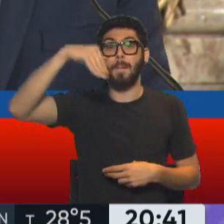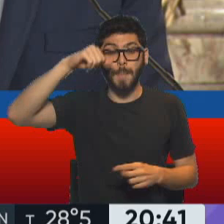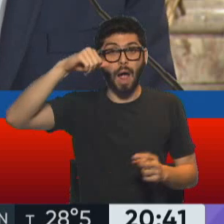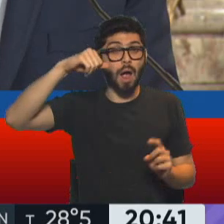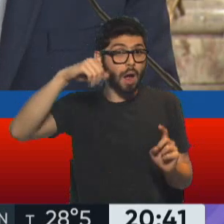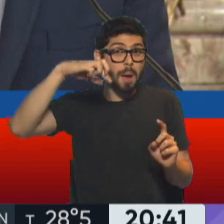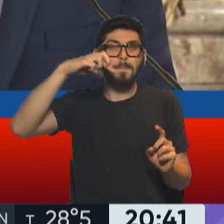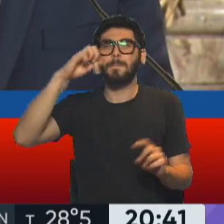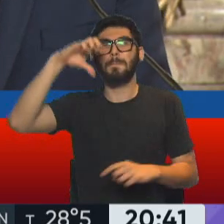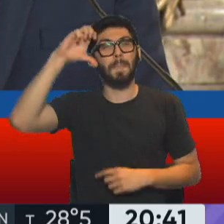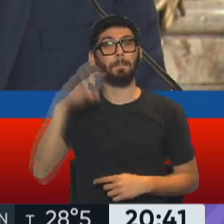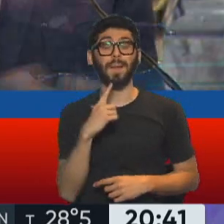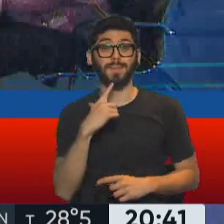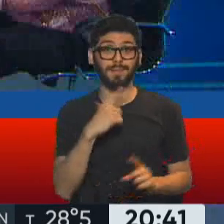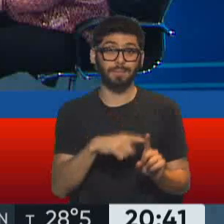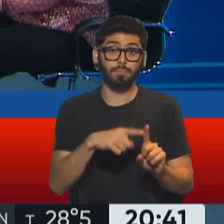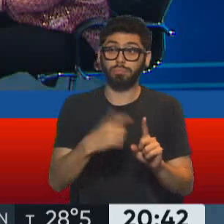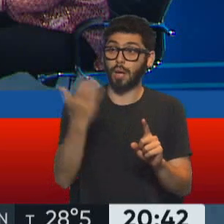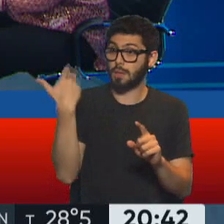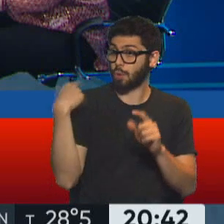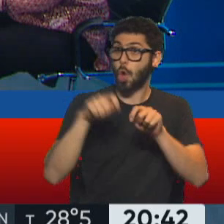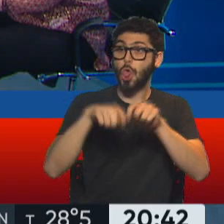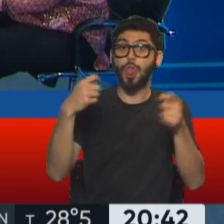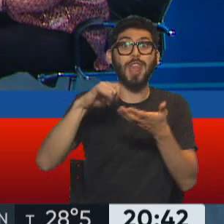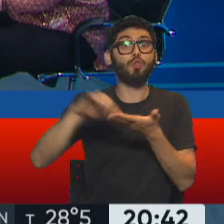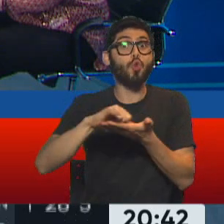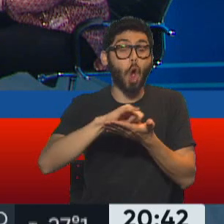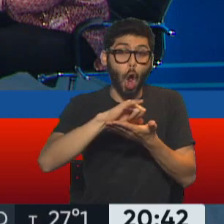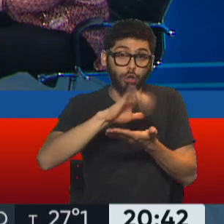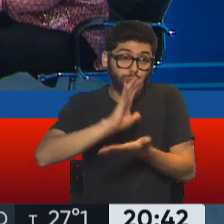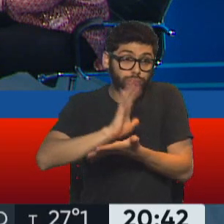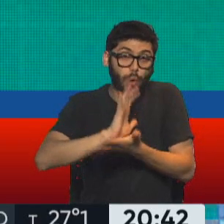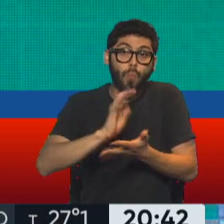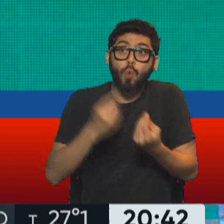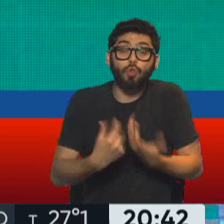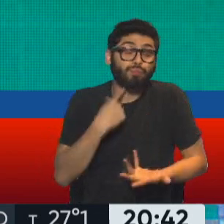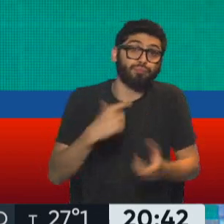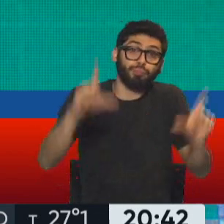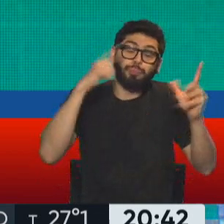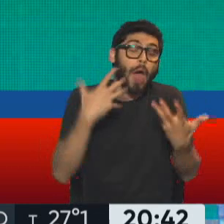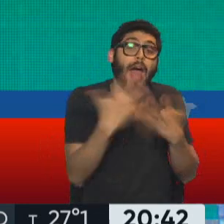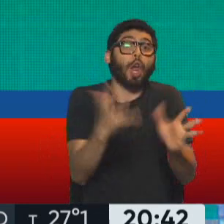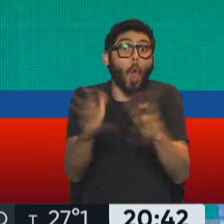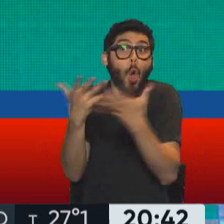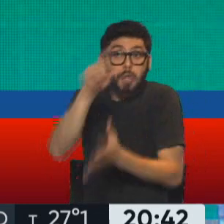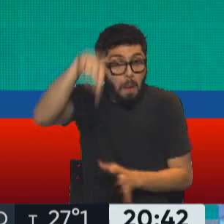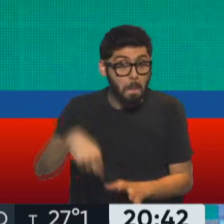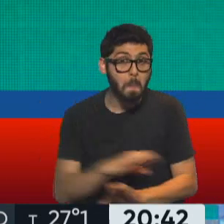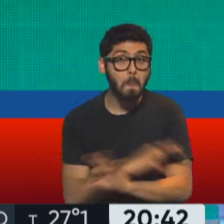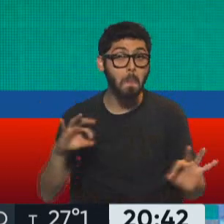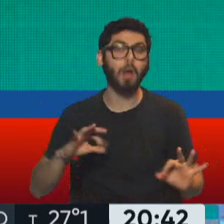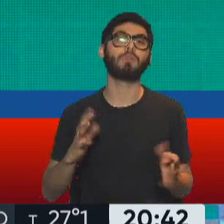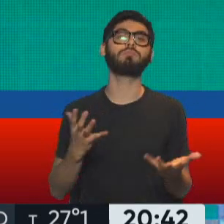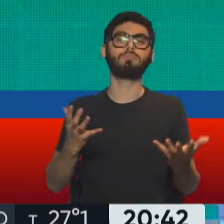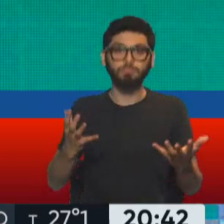Acá no pasa nada. Fue tapa el New York Times hace unos días. Un blindaje asombroso que no es solamente mediático, es judicial también. Por eso es tan grave y por eso es una de